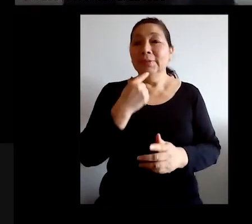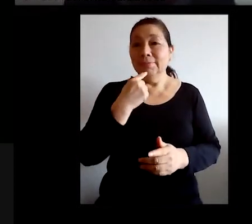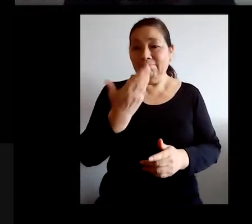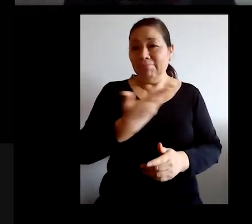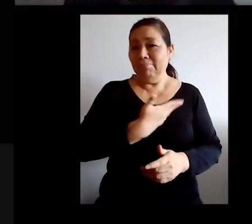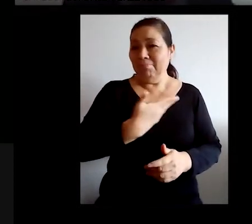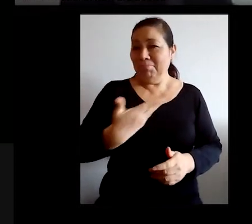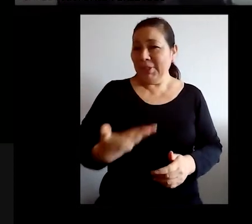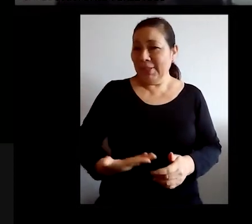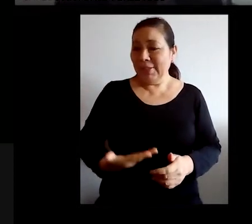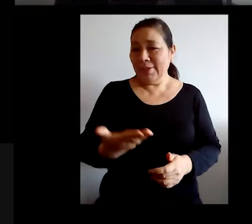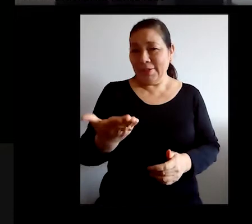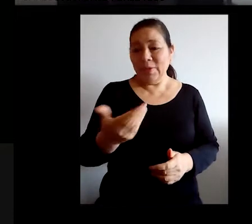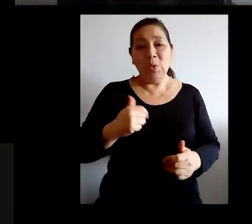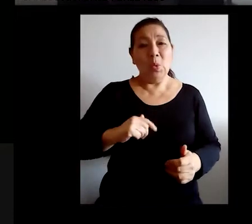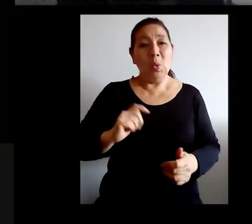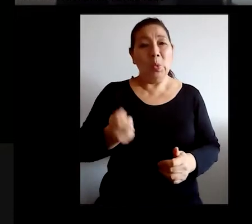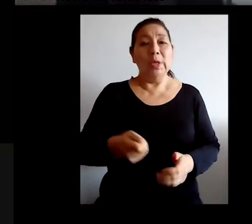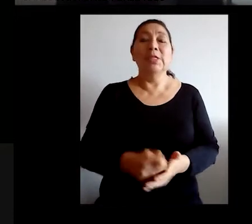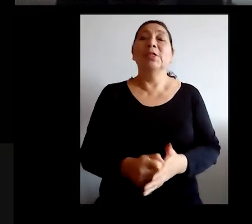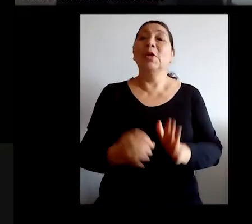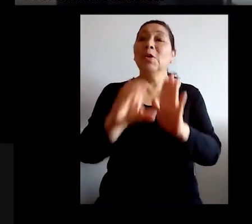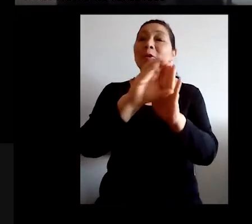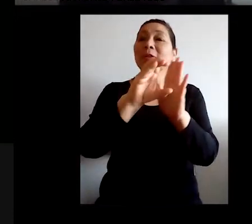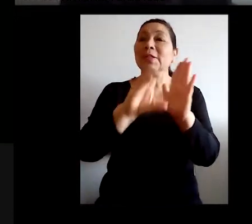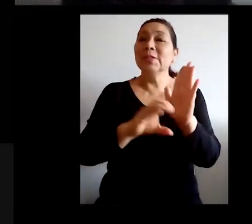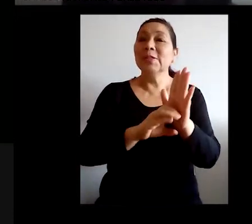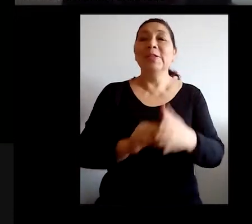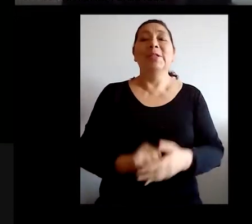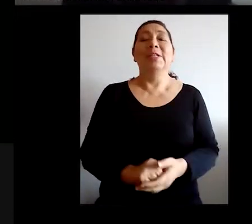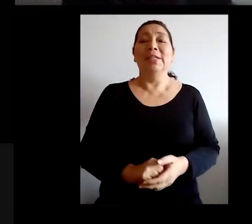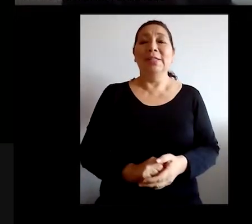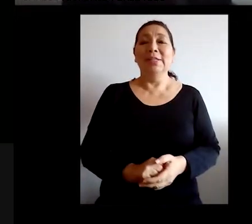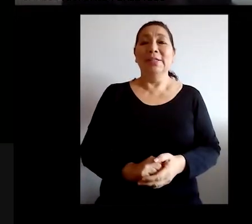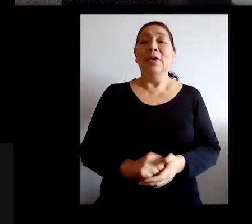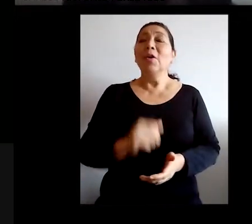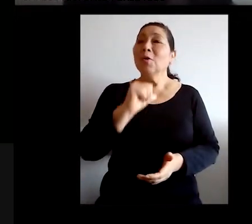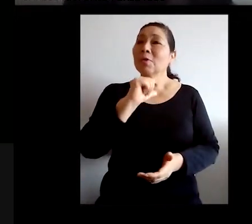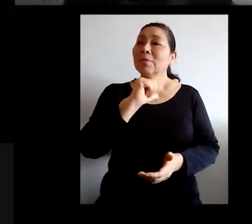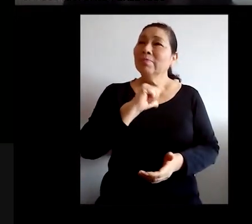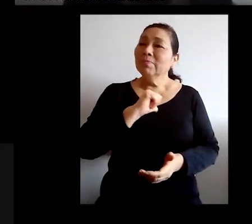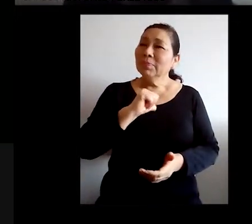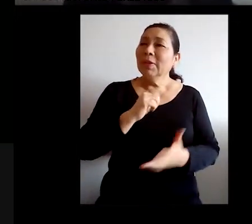Señorita presidenta, señores jueces constitucionales, yo quiero